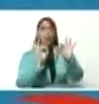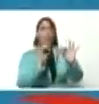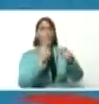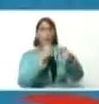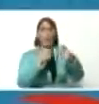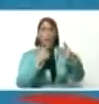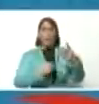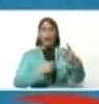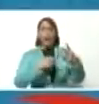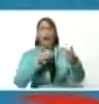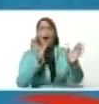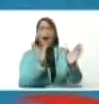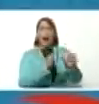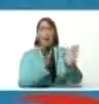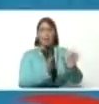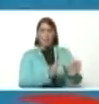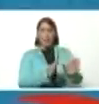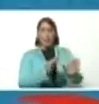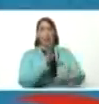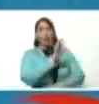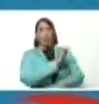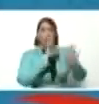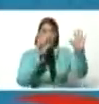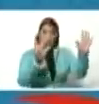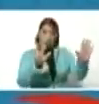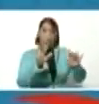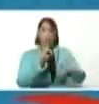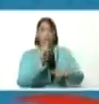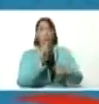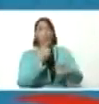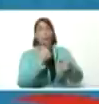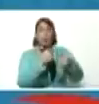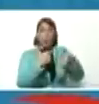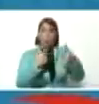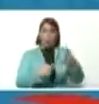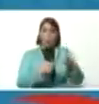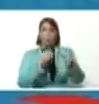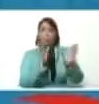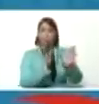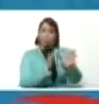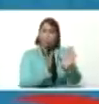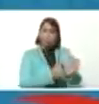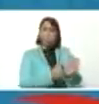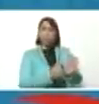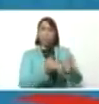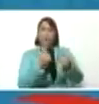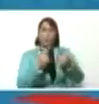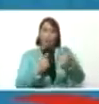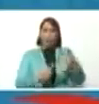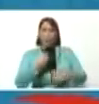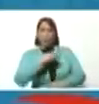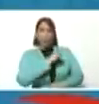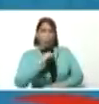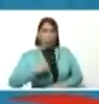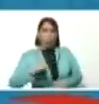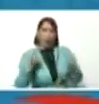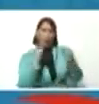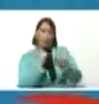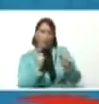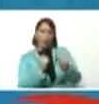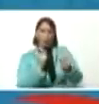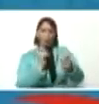en Venezuela. De ellas, 48 especies son endémicas. Somos un país andino, somos un